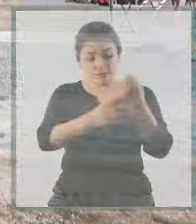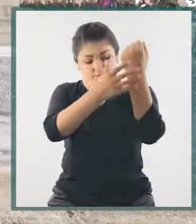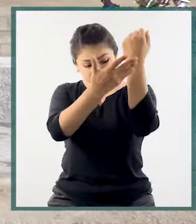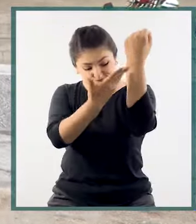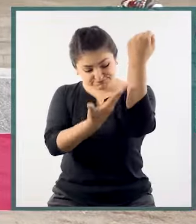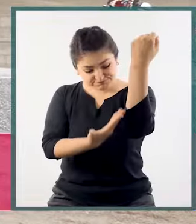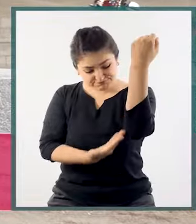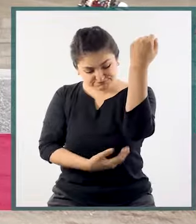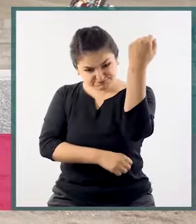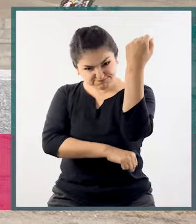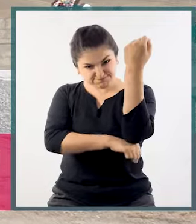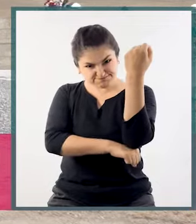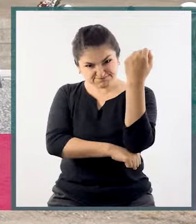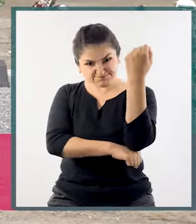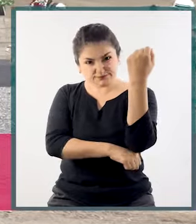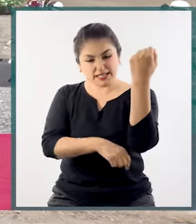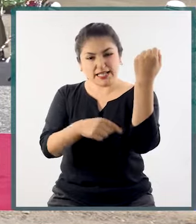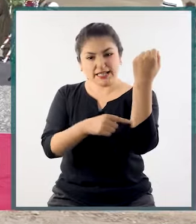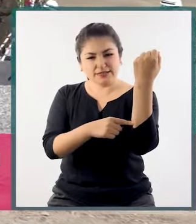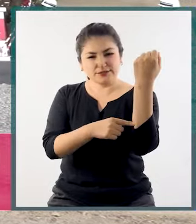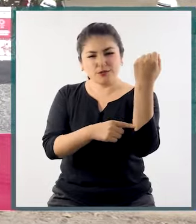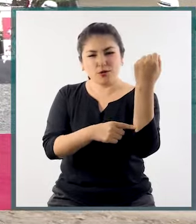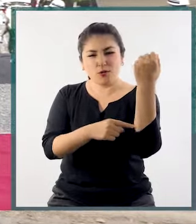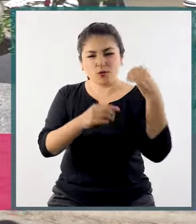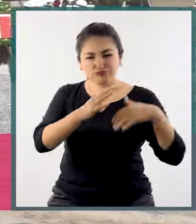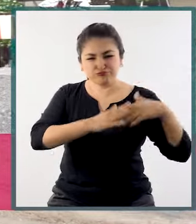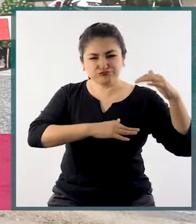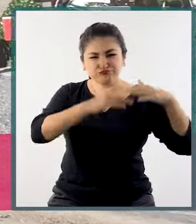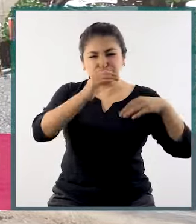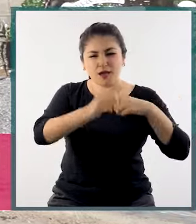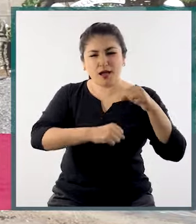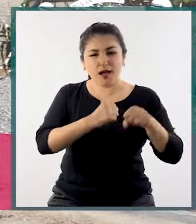El Monumento a los Vencedores de Junín fue construido en